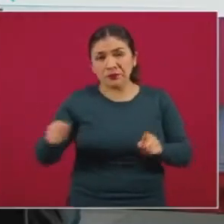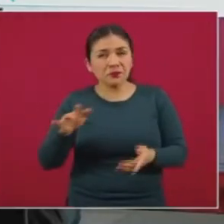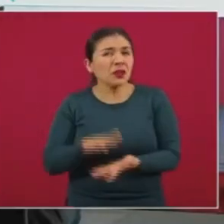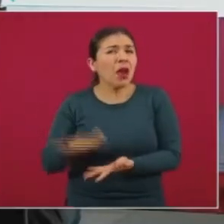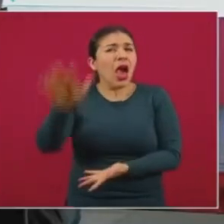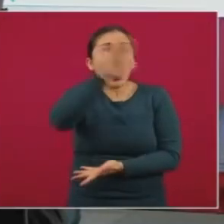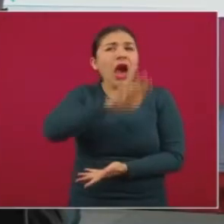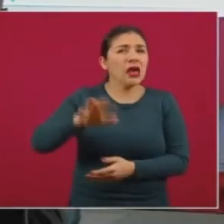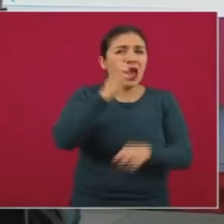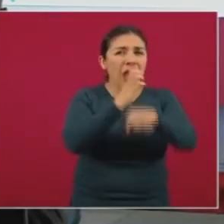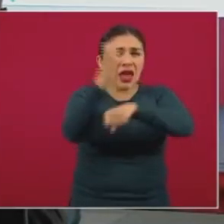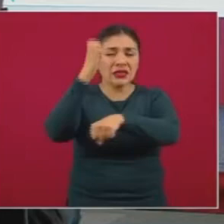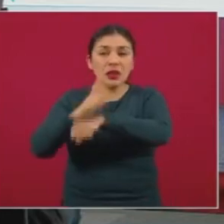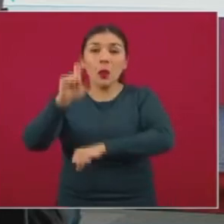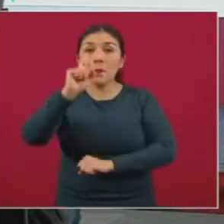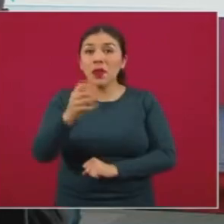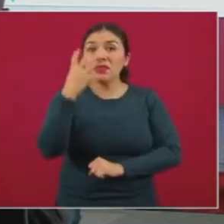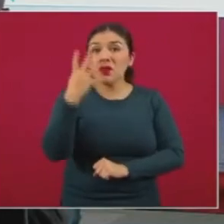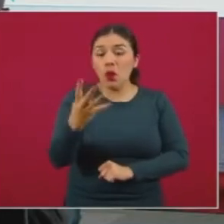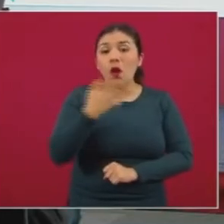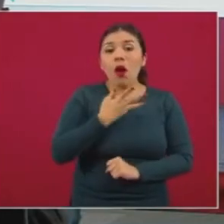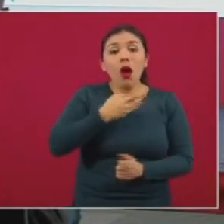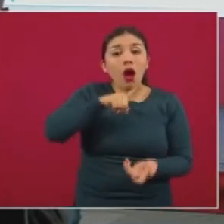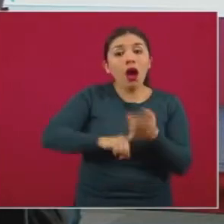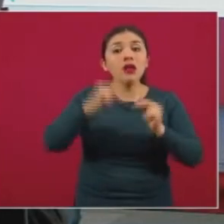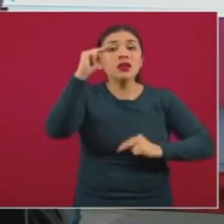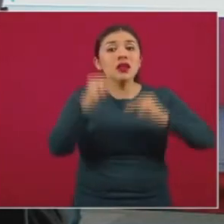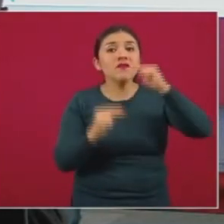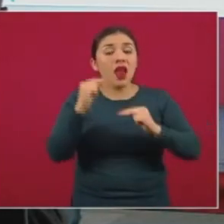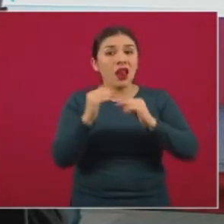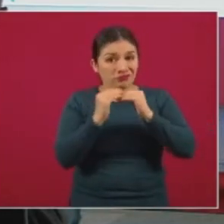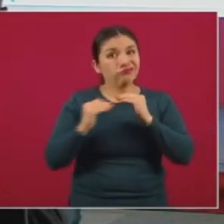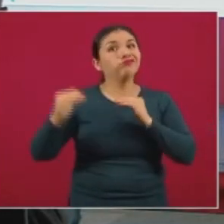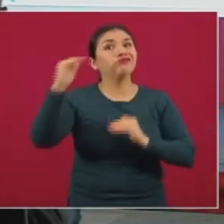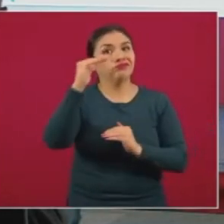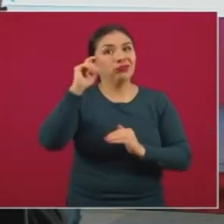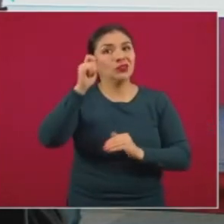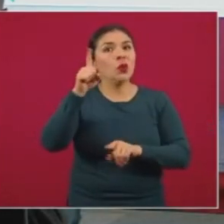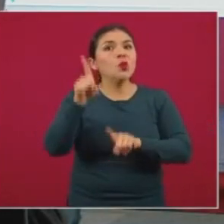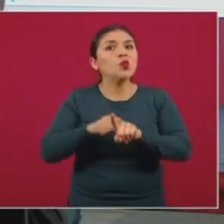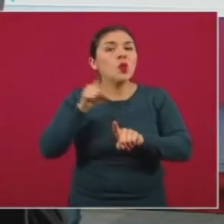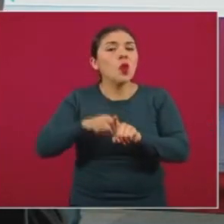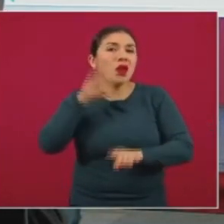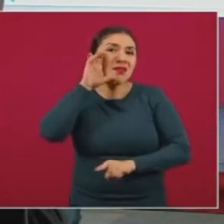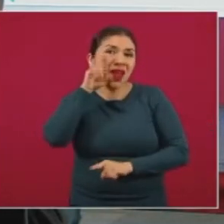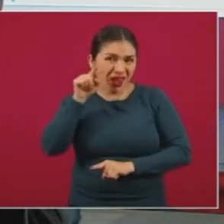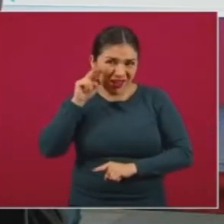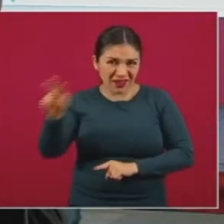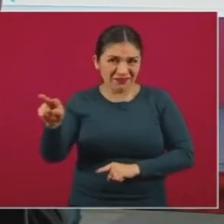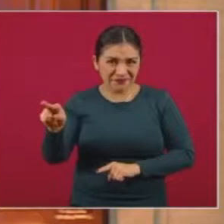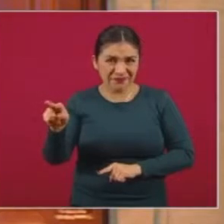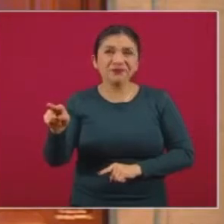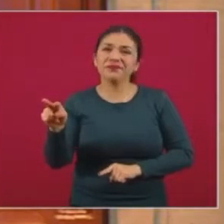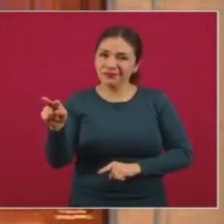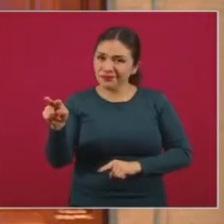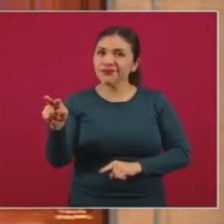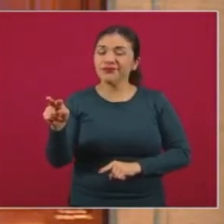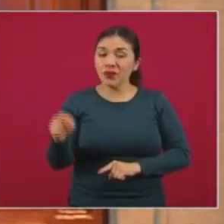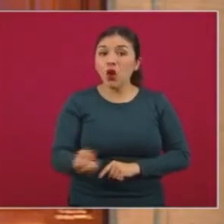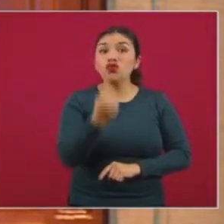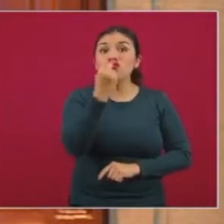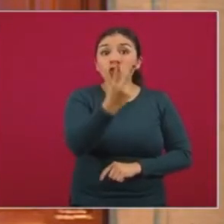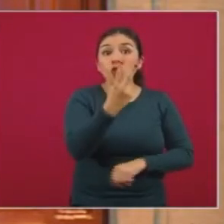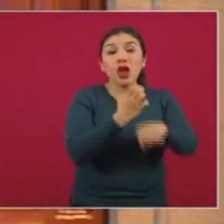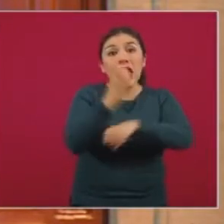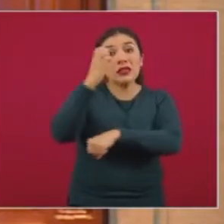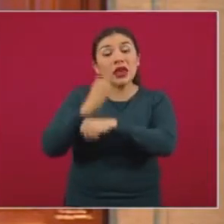mayoría de las entidades, 24 de ellas, se encuentran en un nivel de riesgo alto, que es precisamente el color naranja. 2